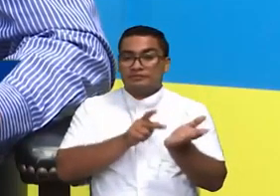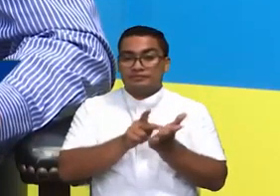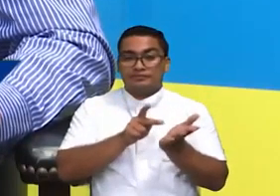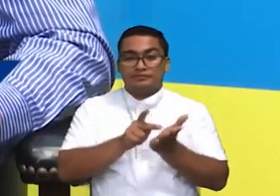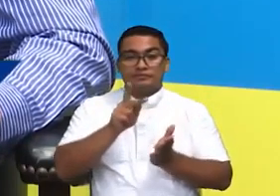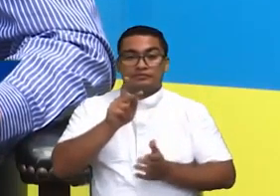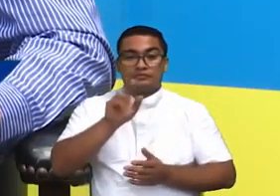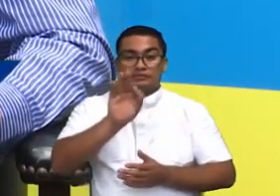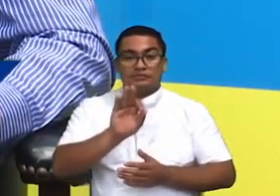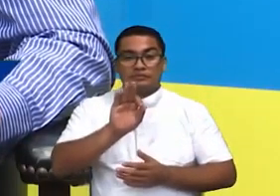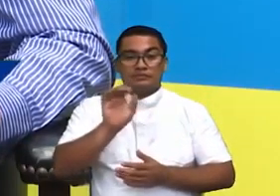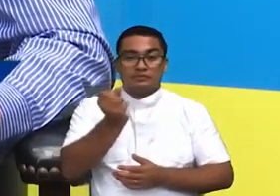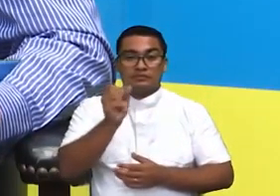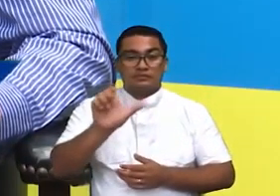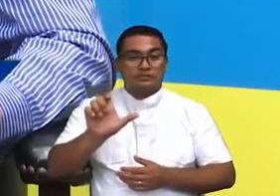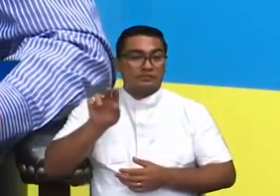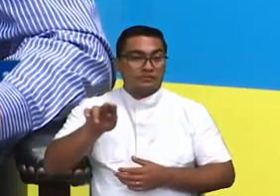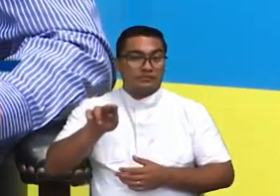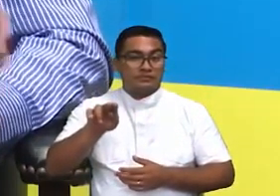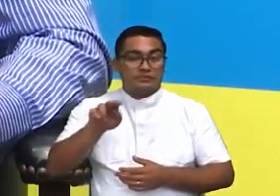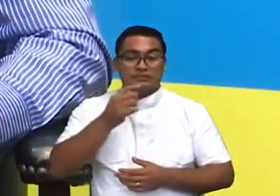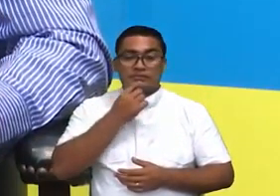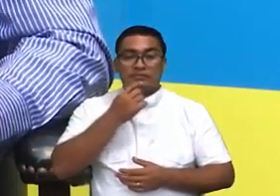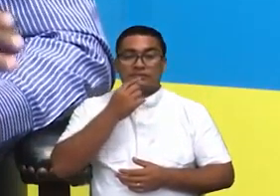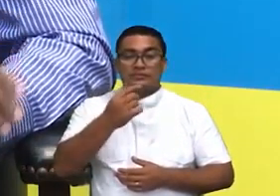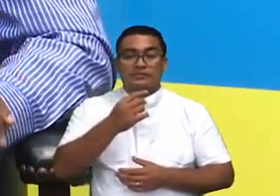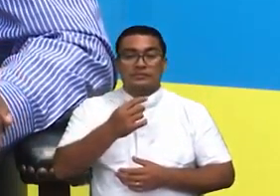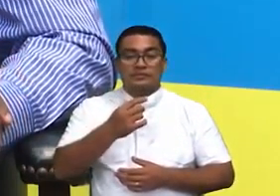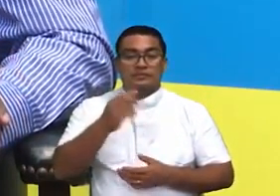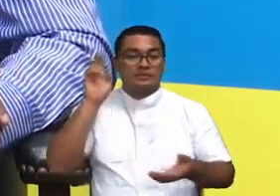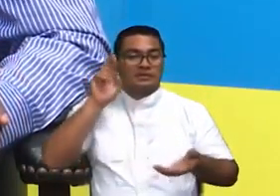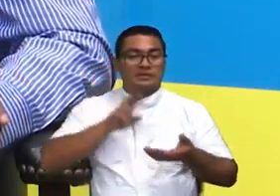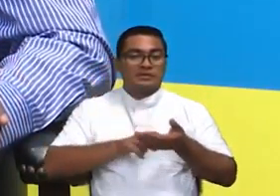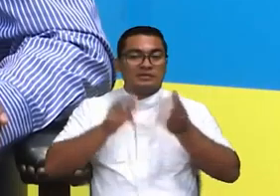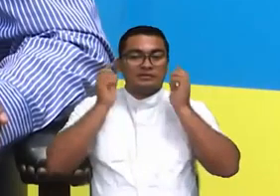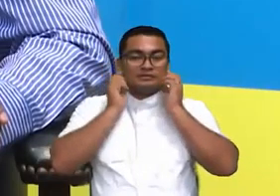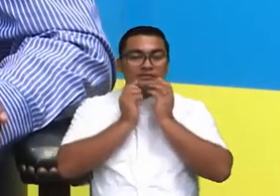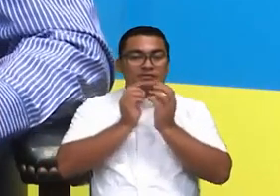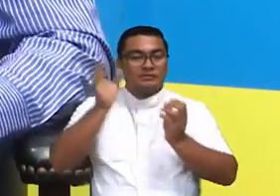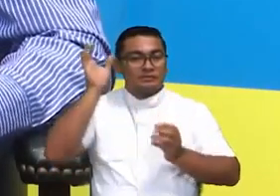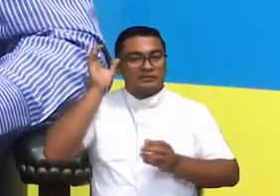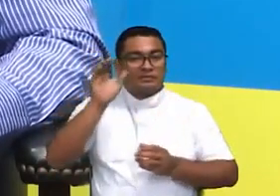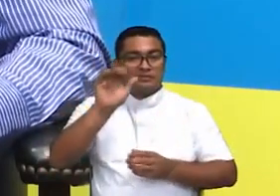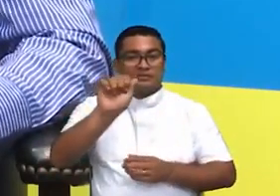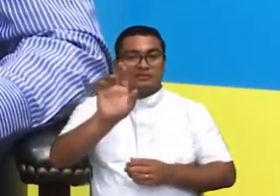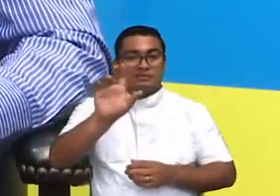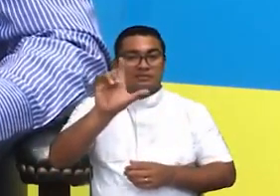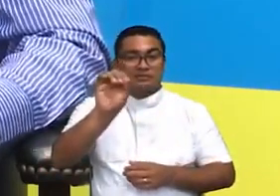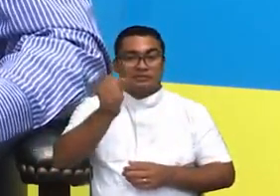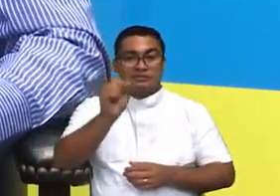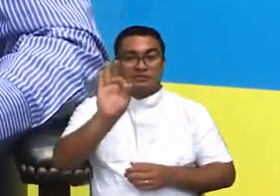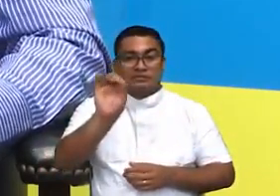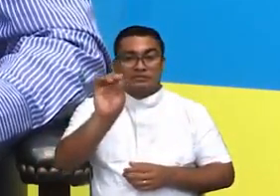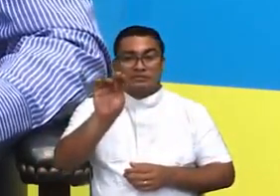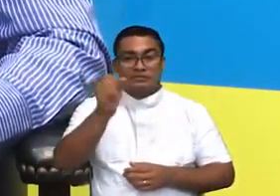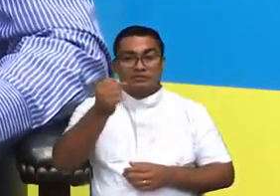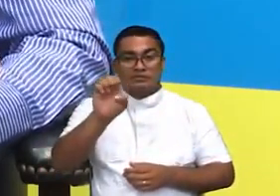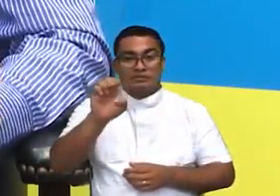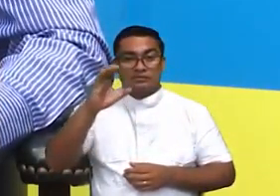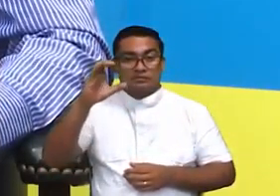Latinoamérica, como es el Frente Sandinista de Liberación Nacional. Hoy recordamos al comandante Carlos Fonseca Amador. Hoy